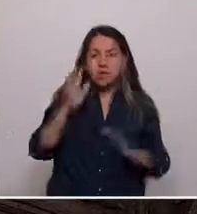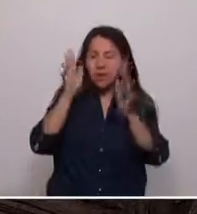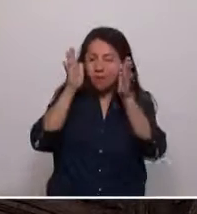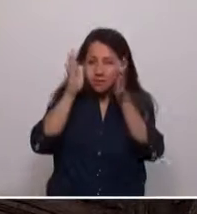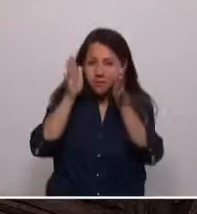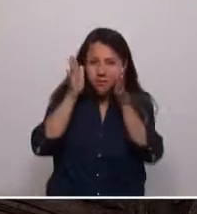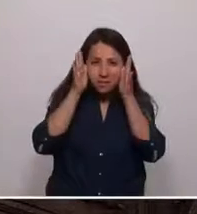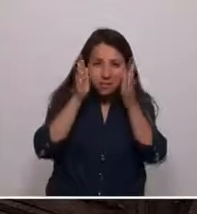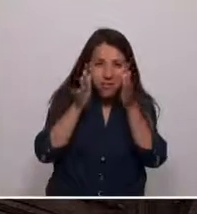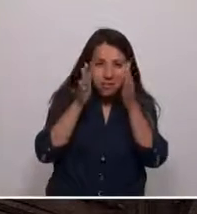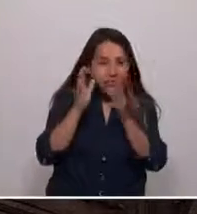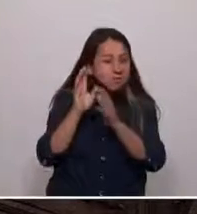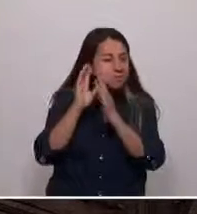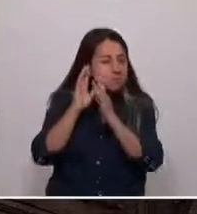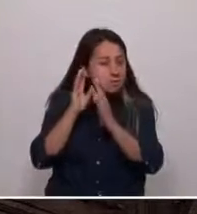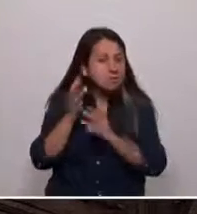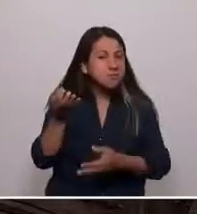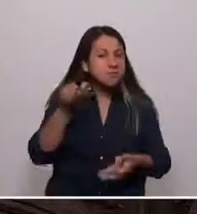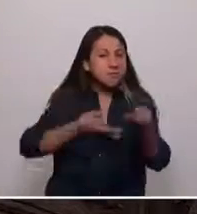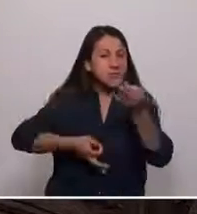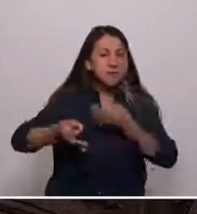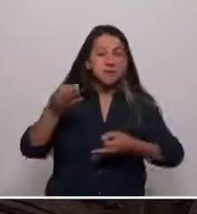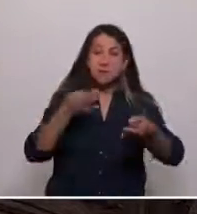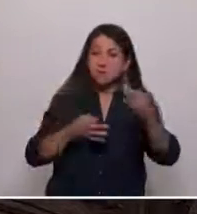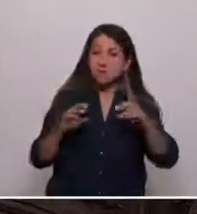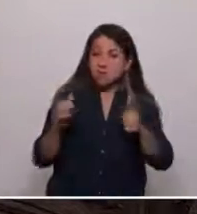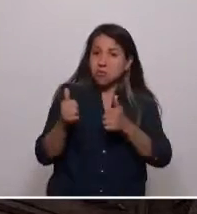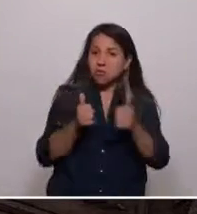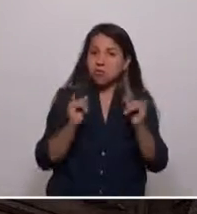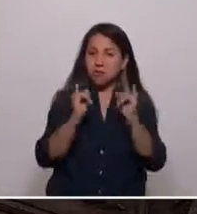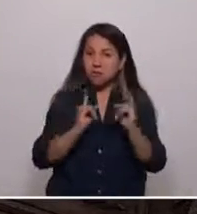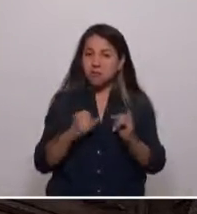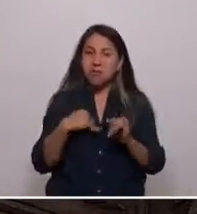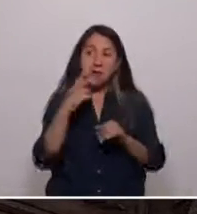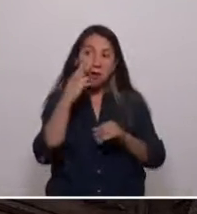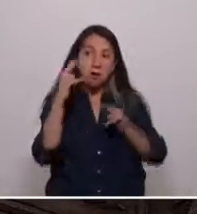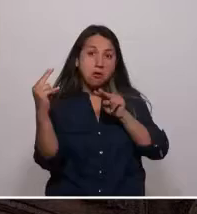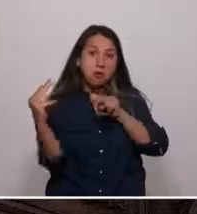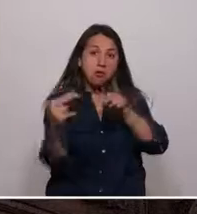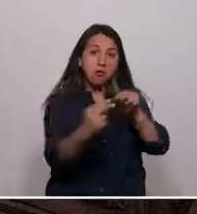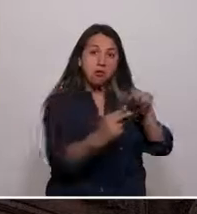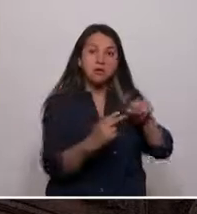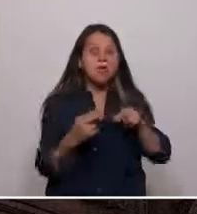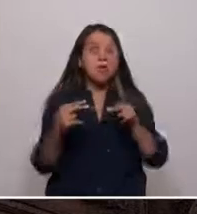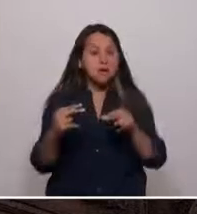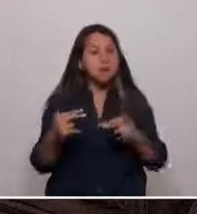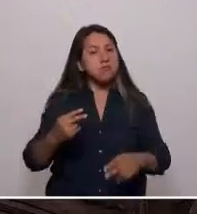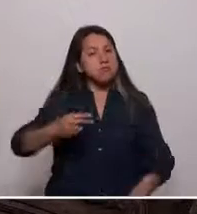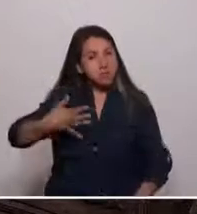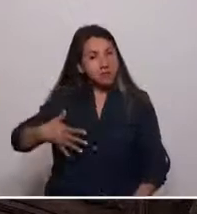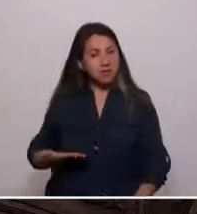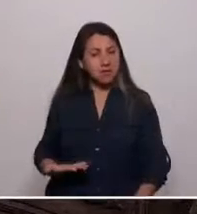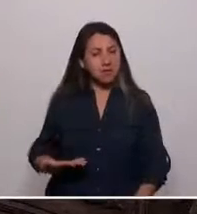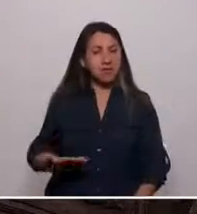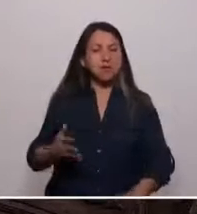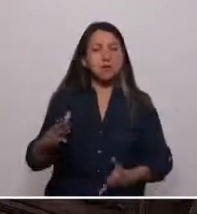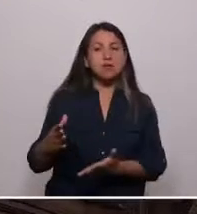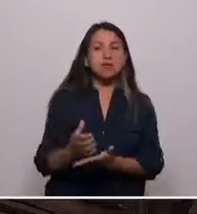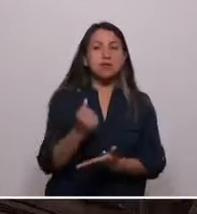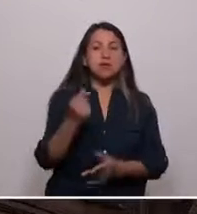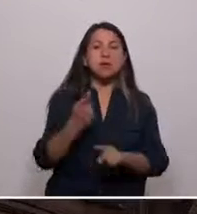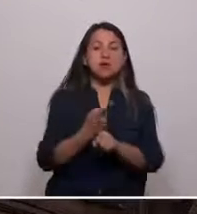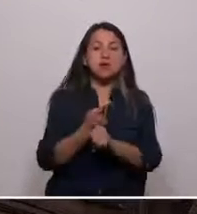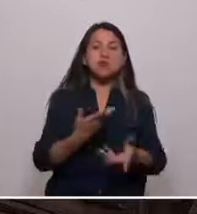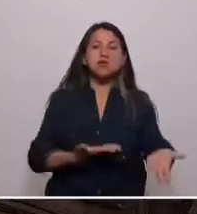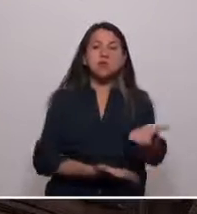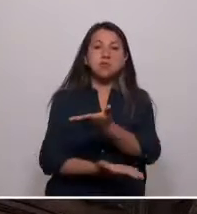cada uno de ellos, ya que estimo es una muy buena forma de conocernos, premisa fundamental para lograr un diálogo